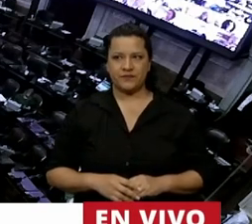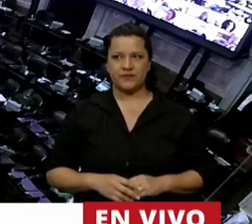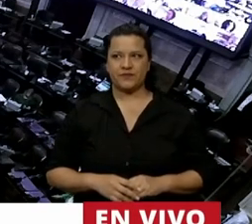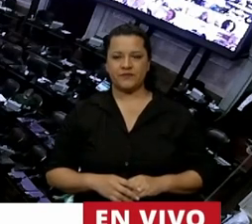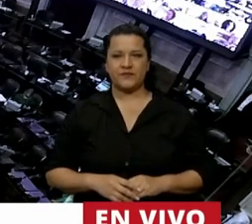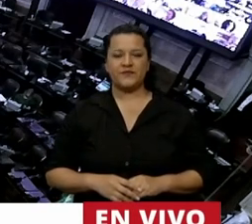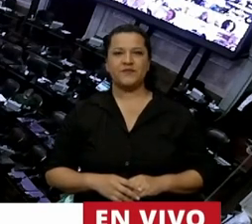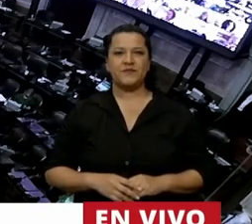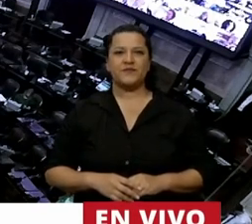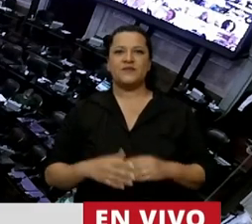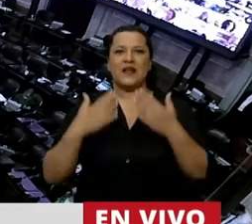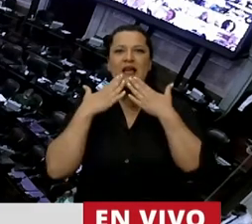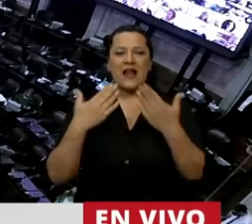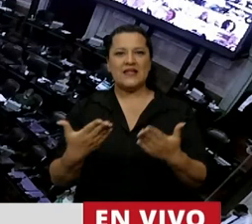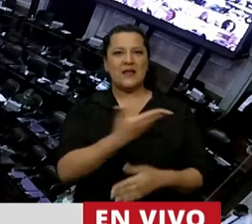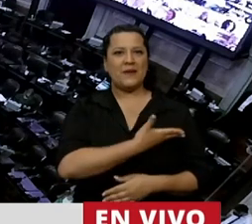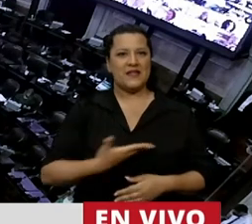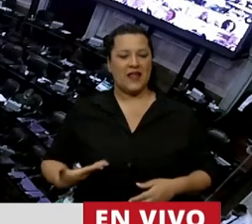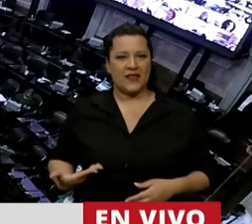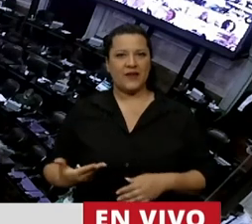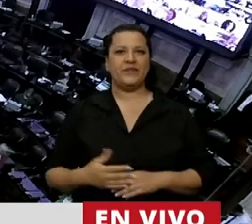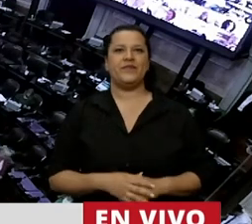Gracias, Presidente.